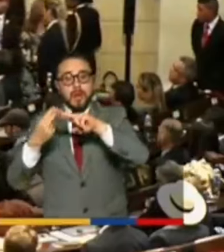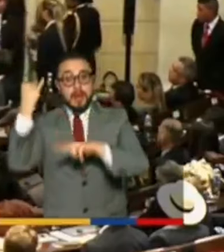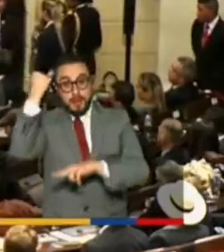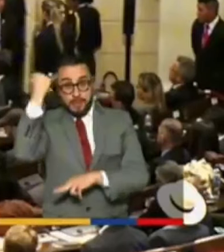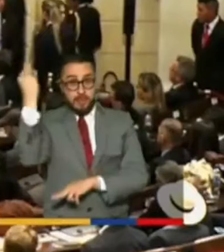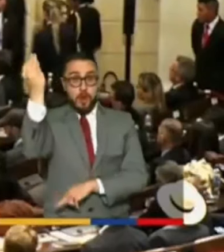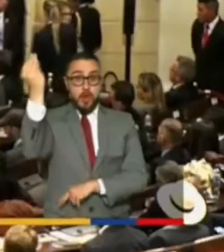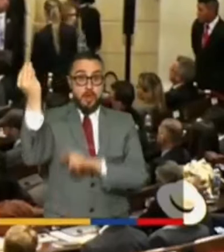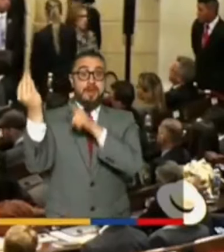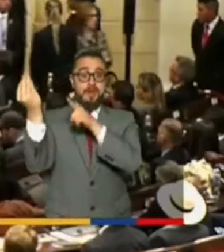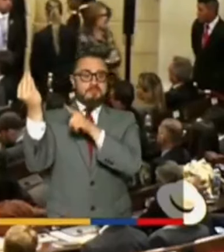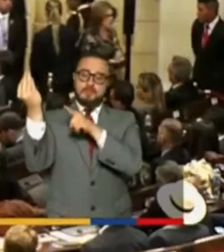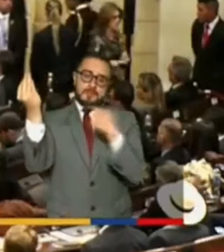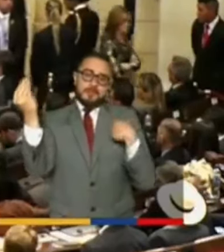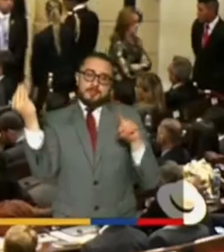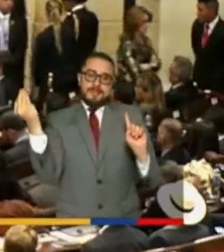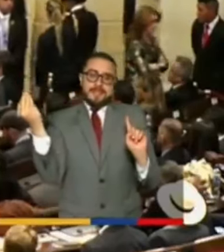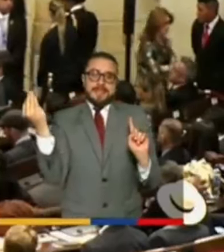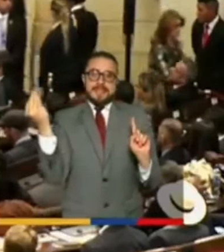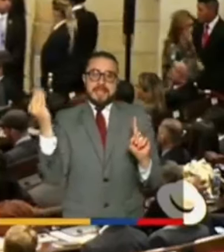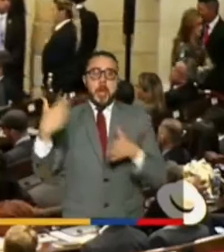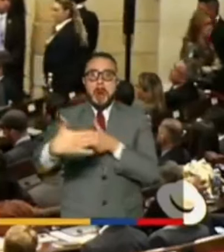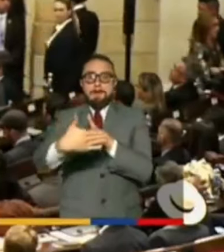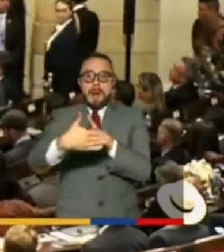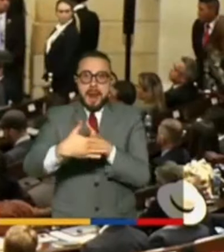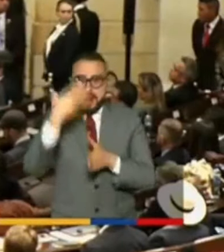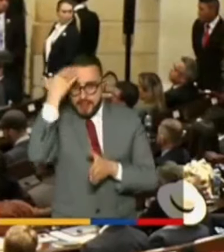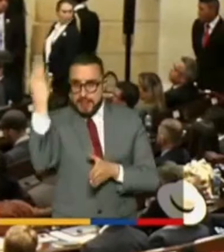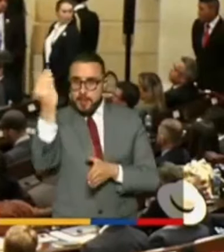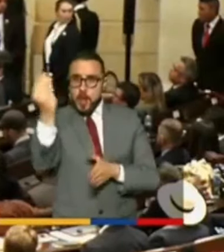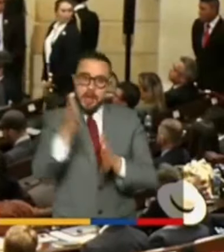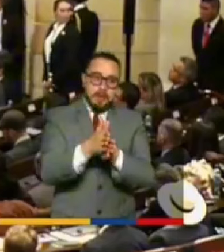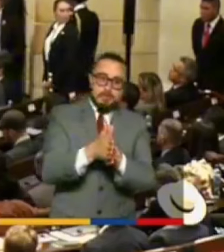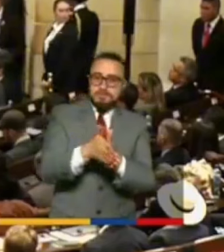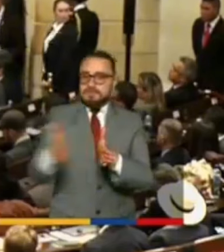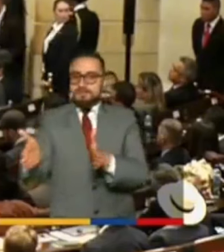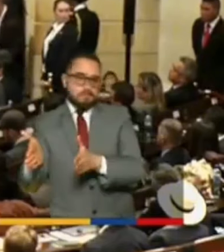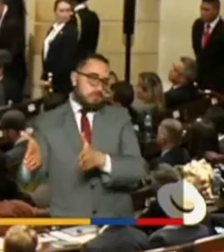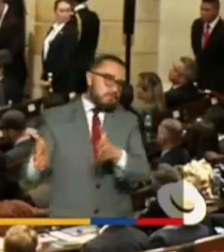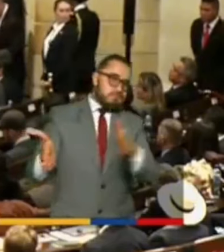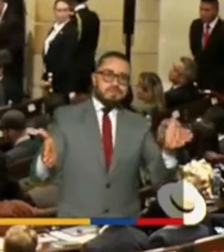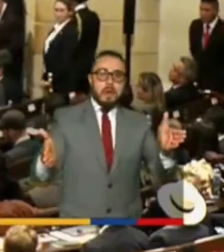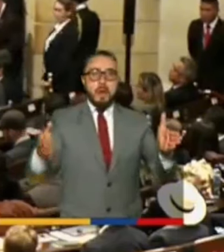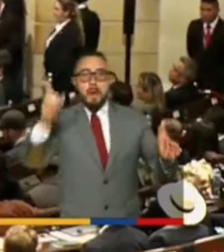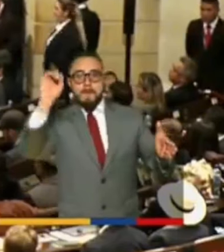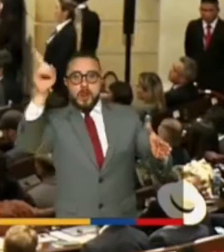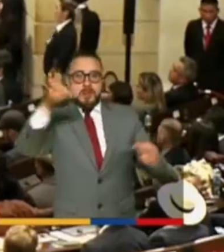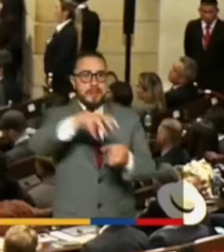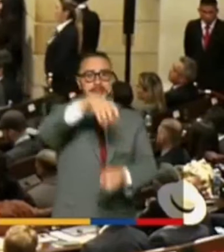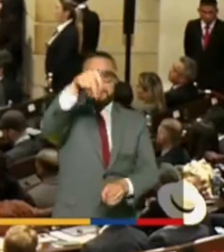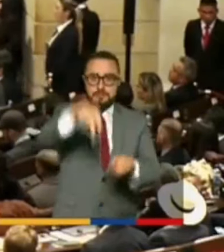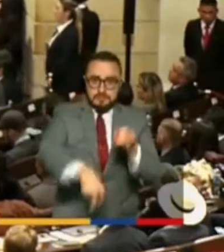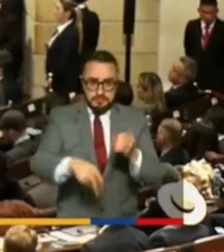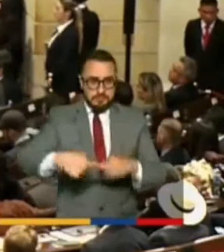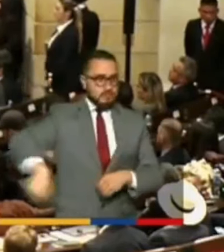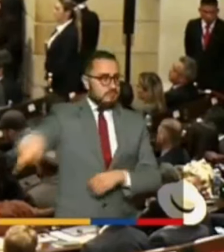barrera ideológica que divida a las gentes de la política, a la ciudadanía misma,